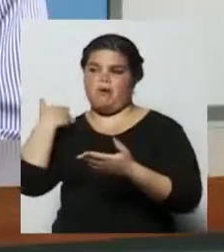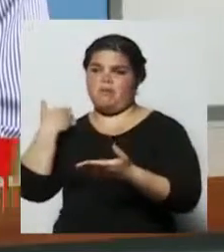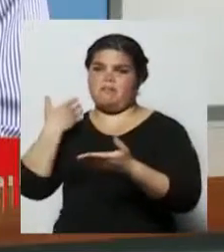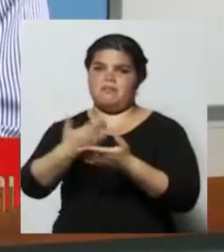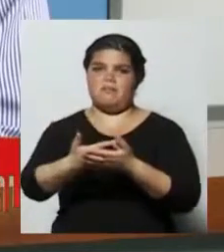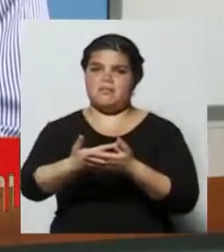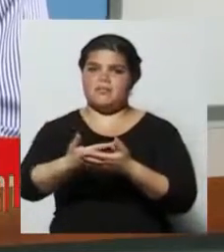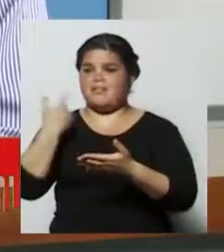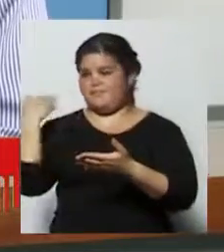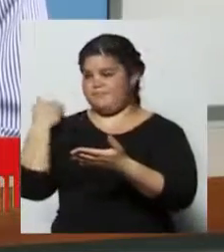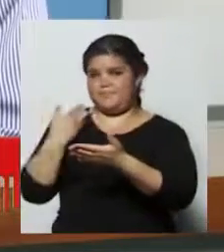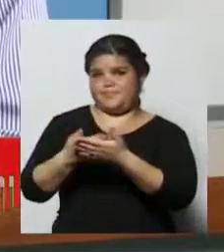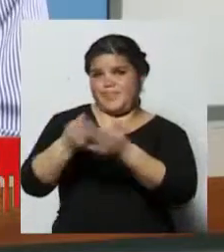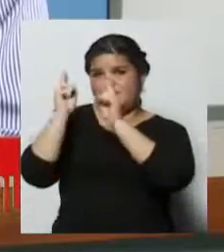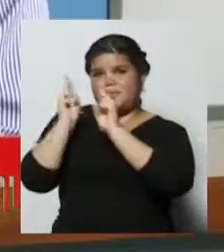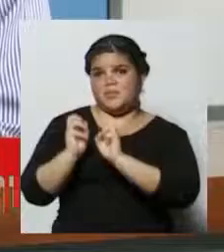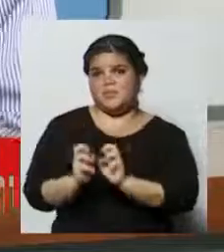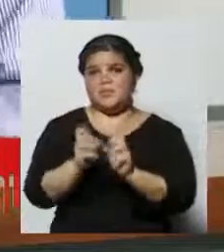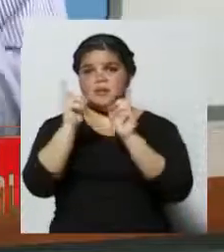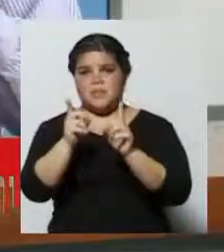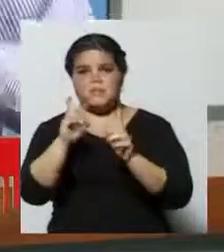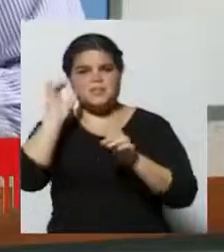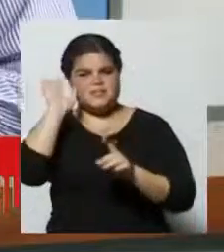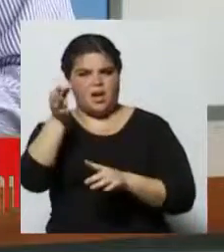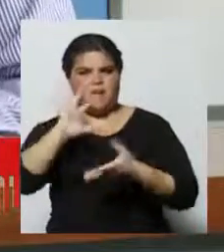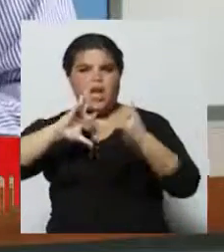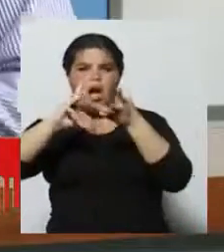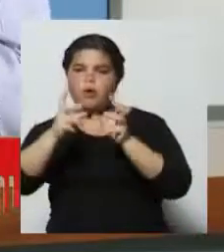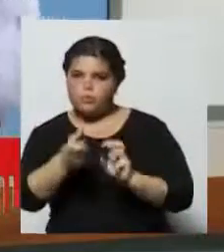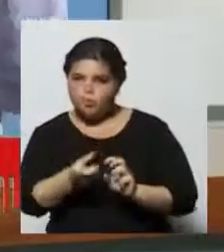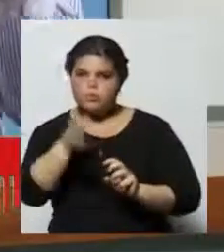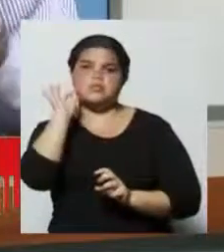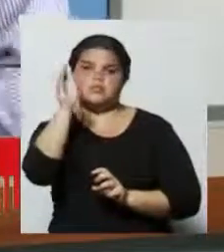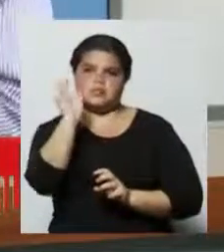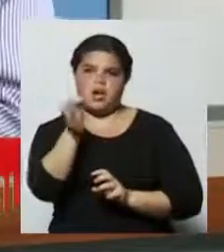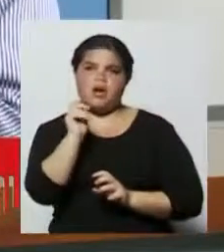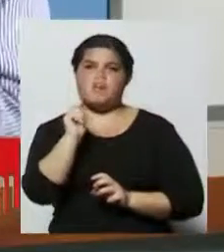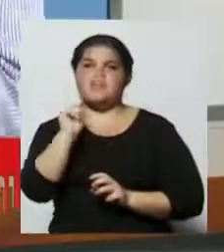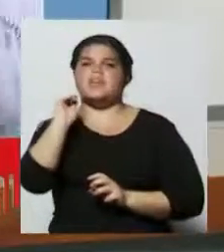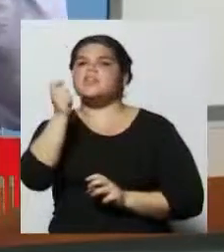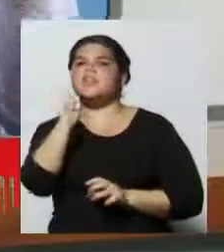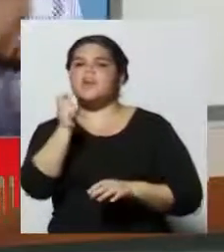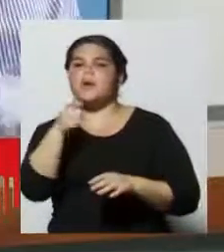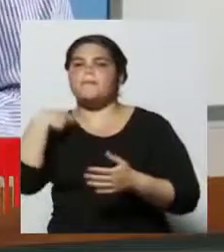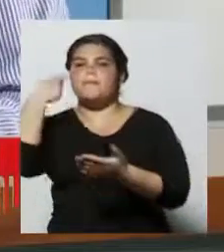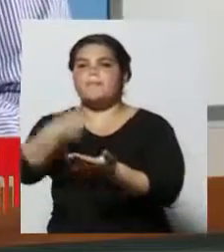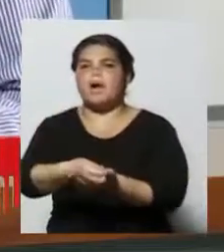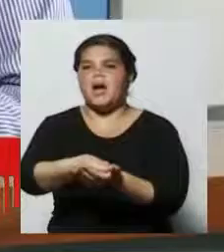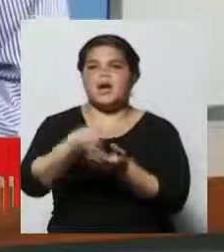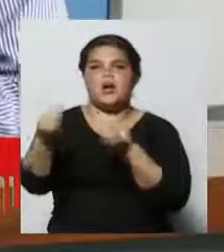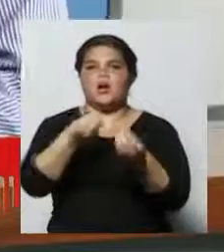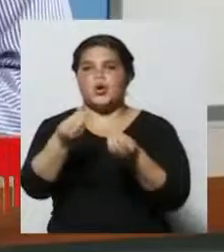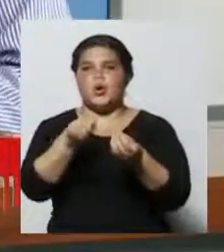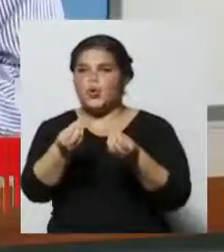¿no? Está claro que se viene un ajuste y empieza a surgir en el aire esto de quién va a pagar el costo de la gran fiesta, Claro.